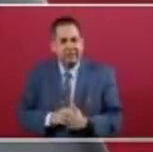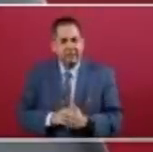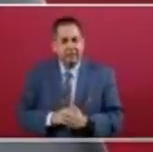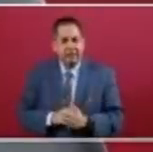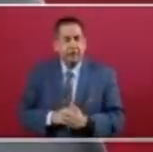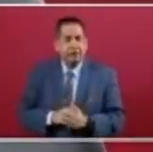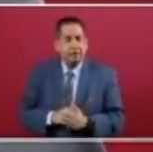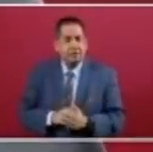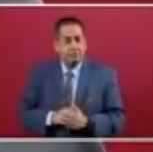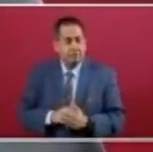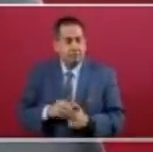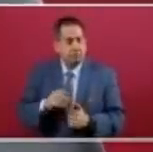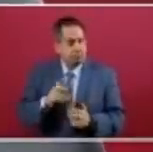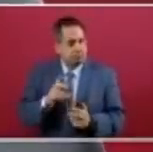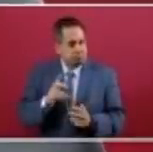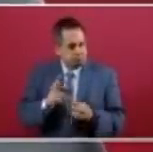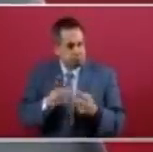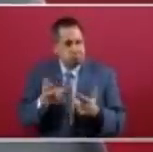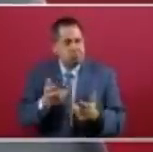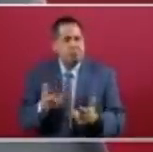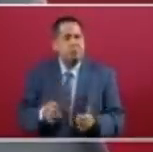actuar